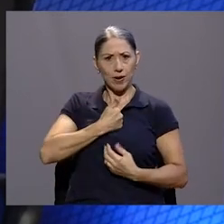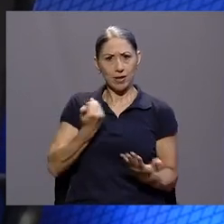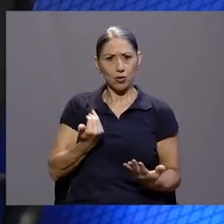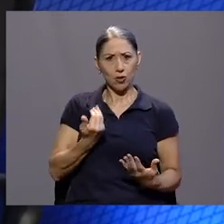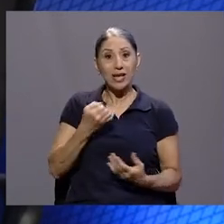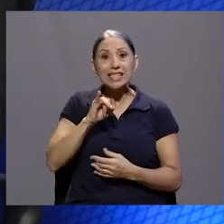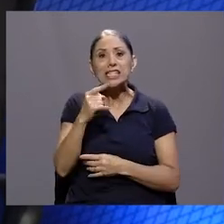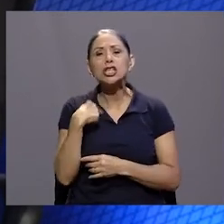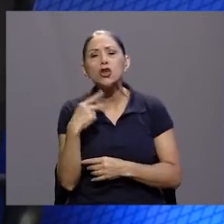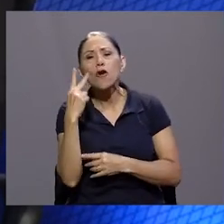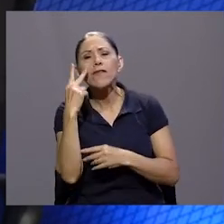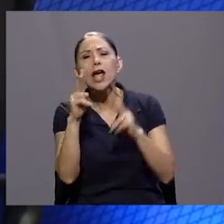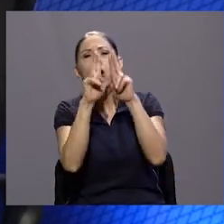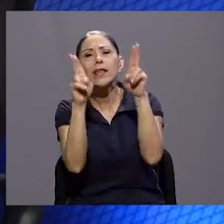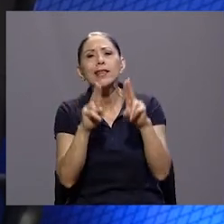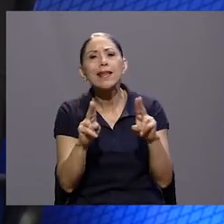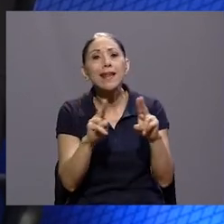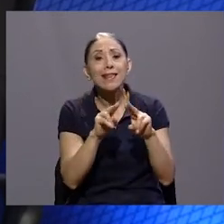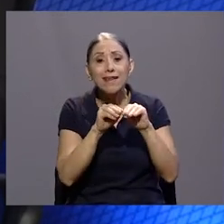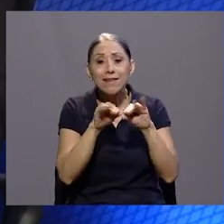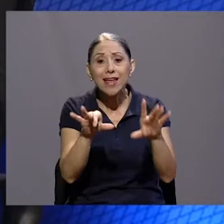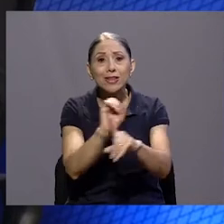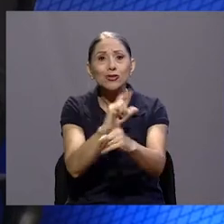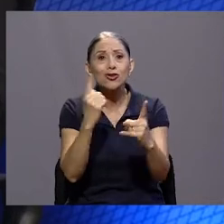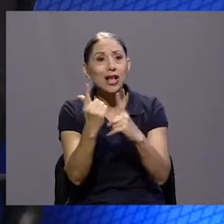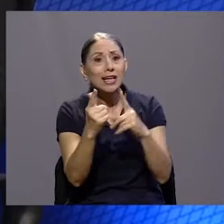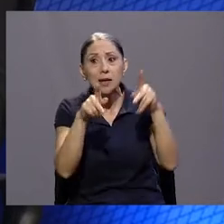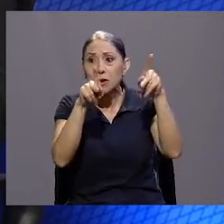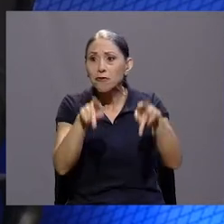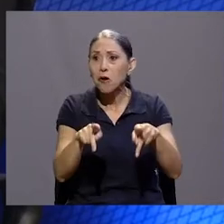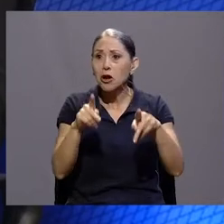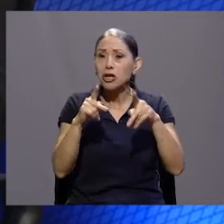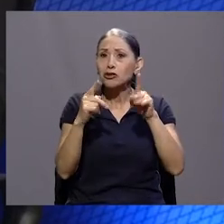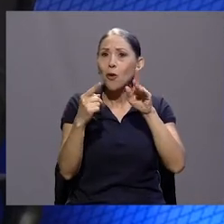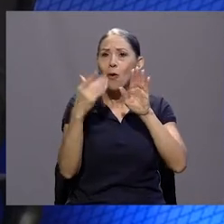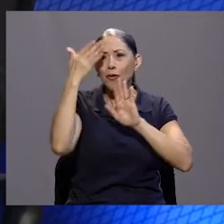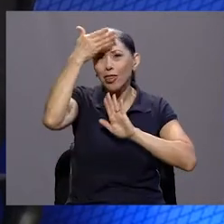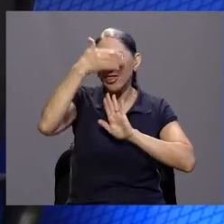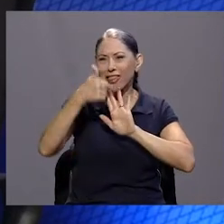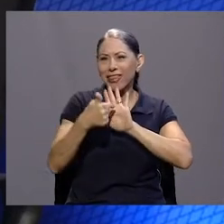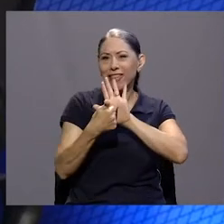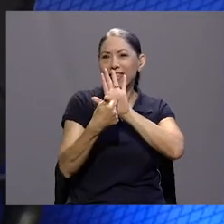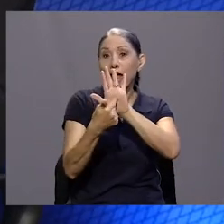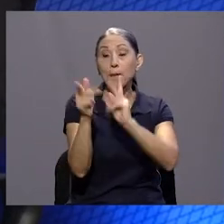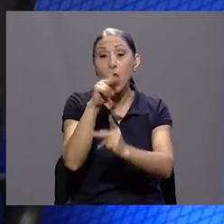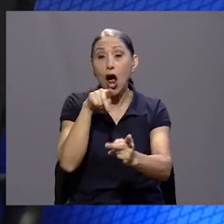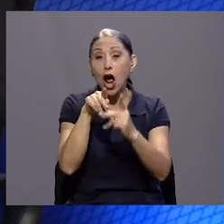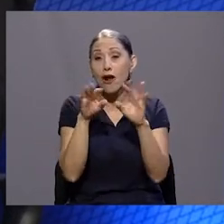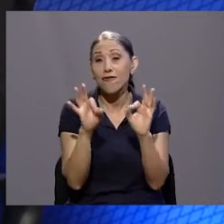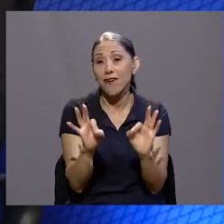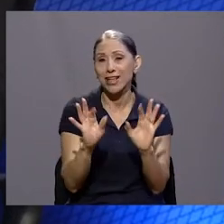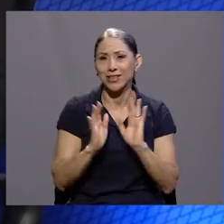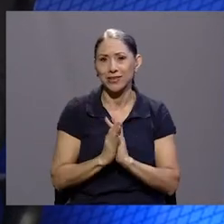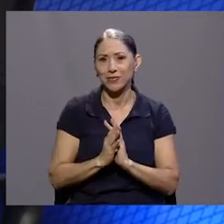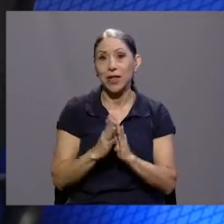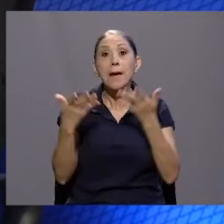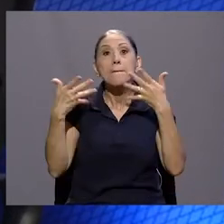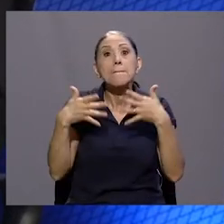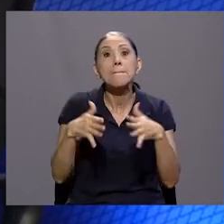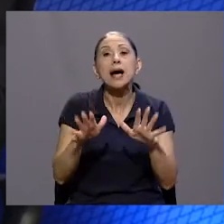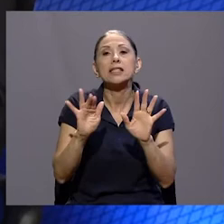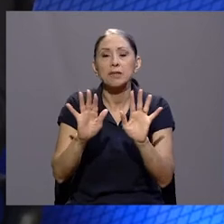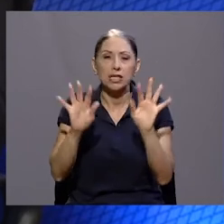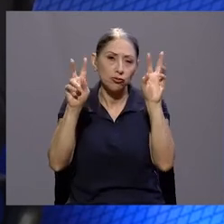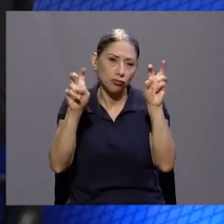caigo en este juego de ver redes sociales donde todo se maquilla donde todo es perfecto donde parece que más bien está pandemia tiene que haber me ha me